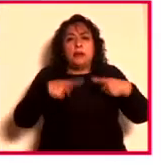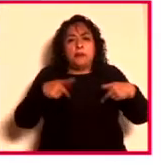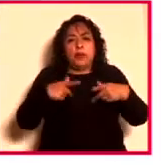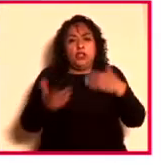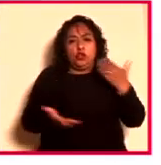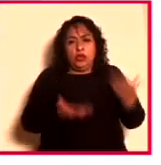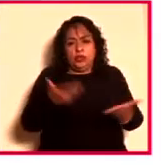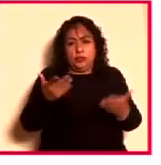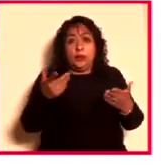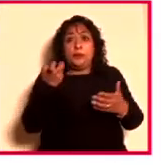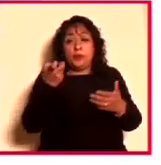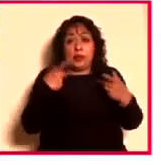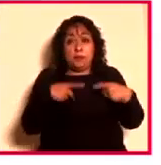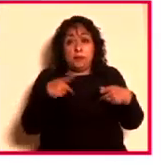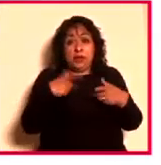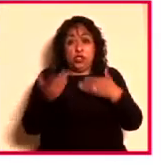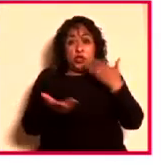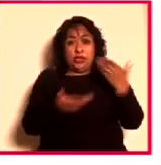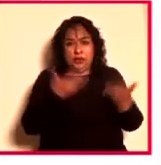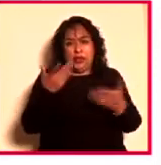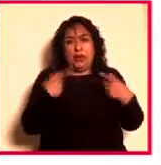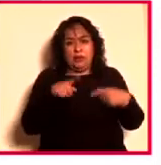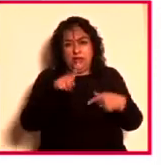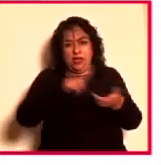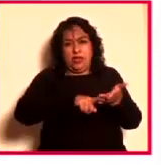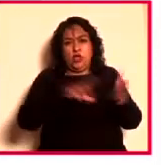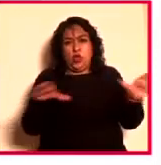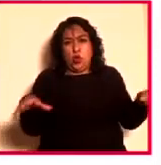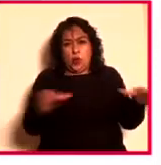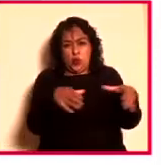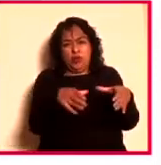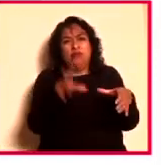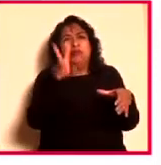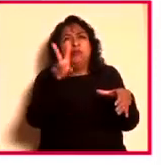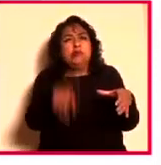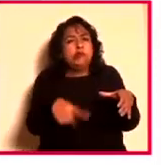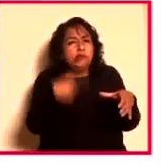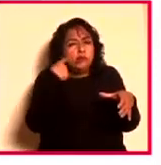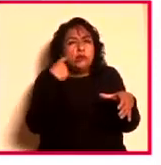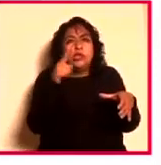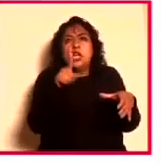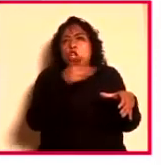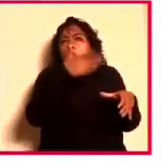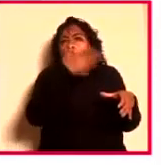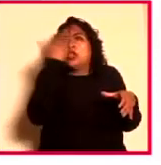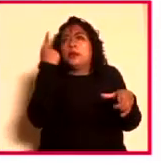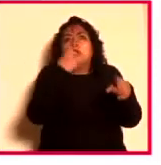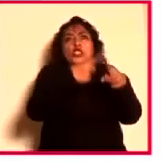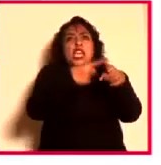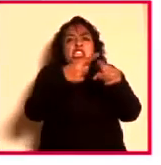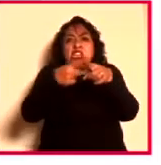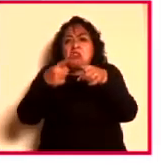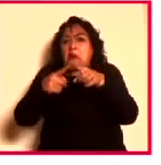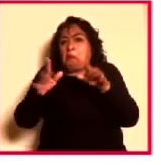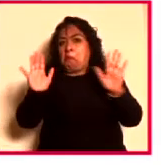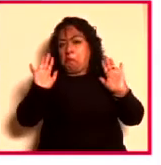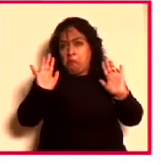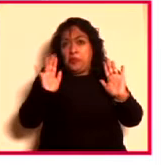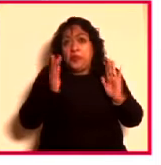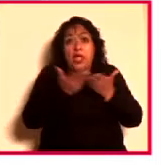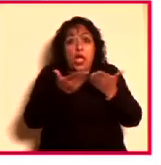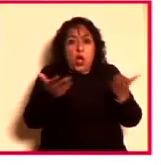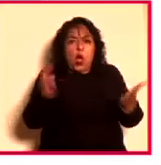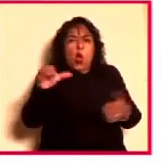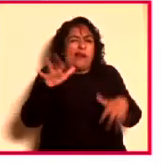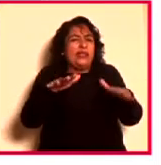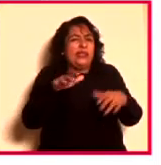bailan, las personas de la comunidad, generalmente no sabemos quién es quién originalmente. En la actualidad a veces sí.